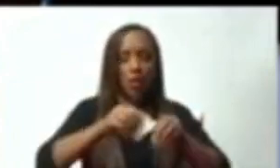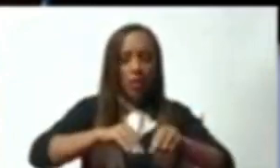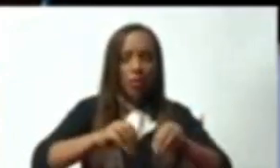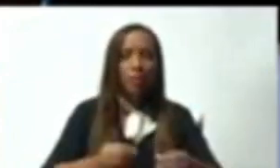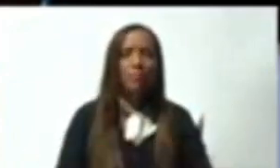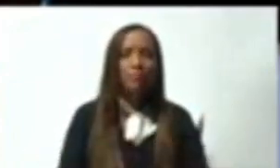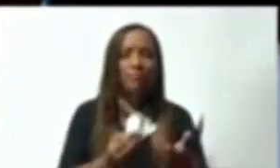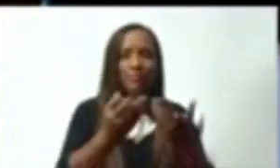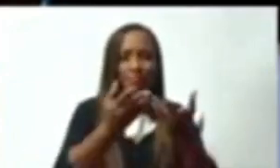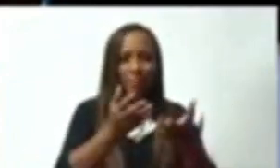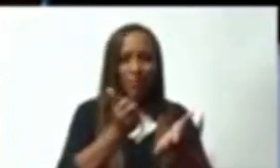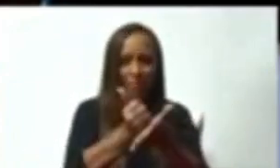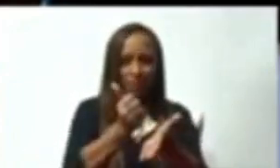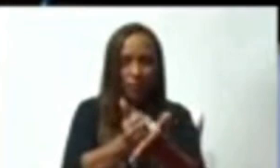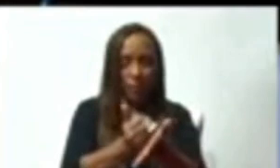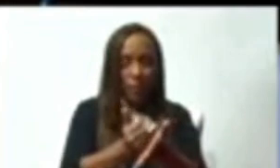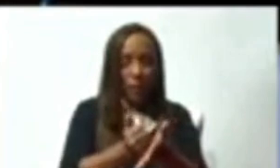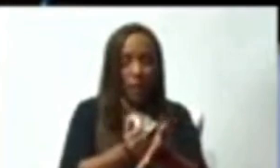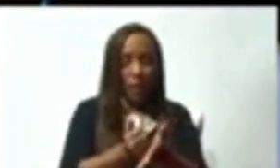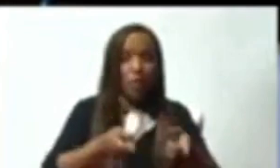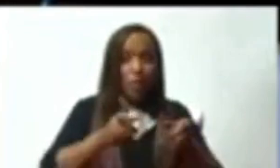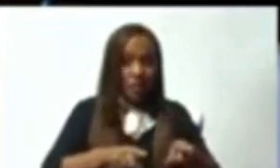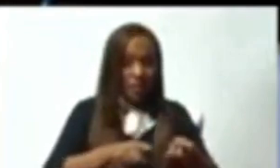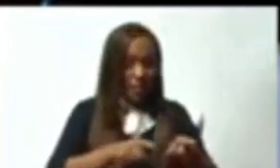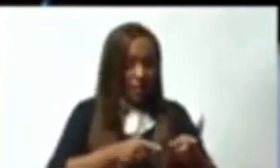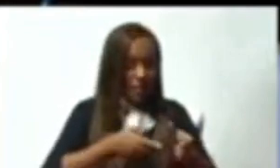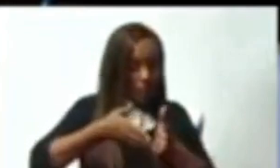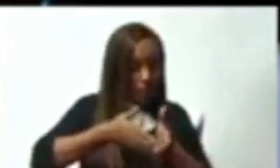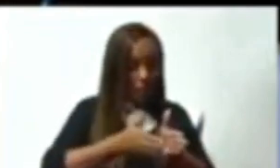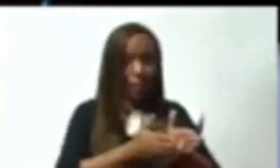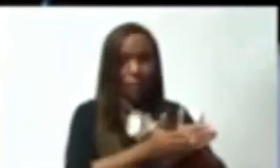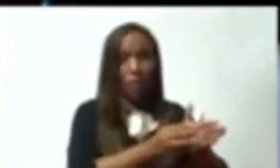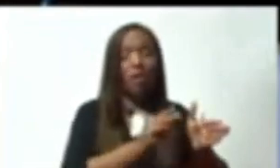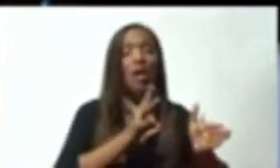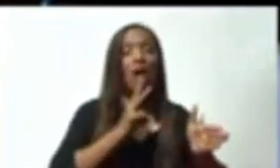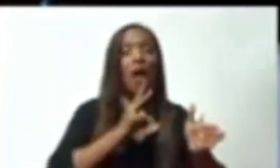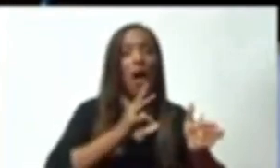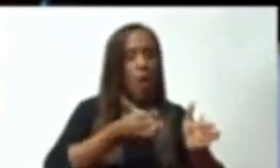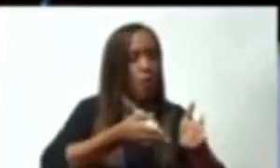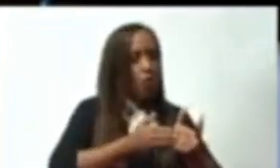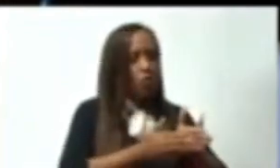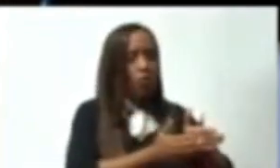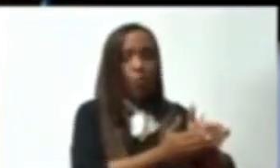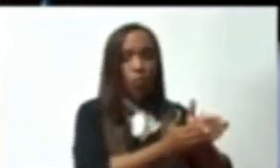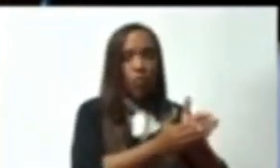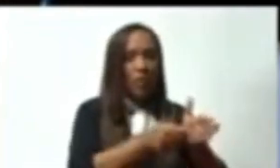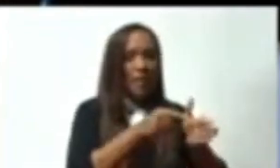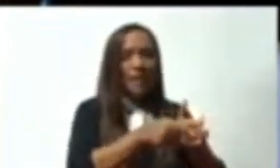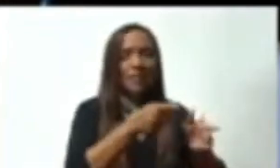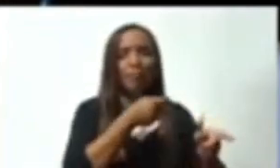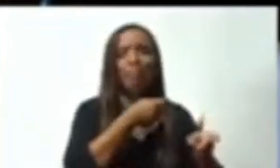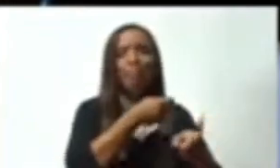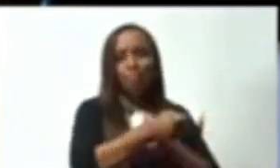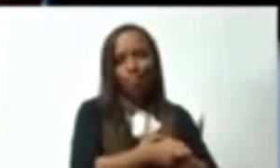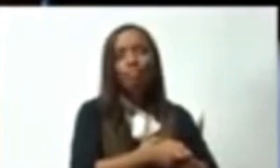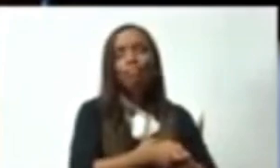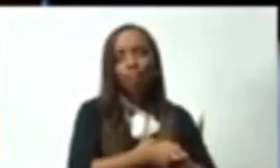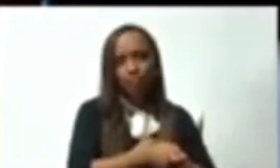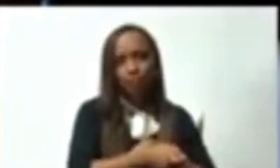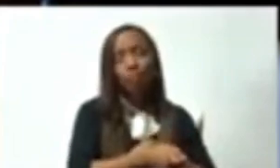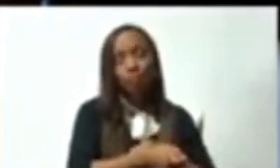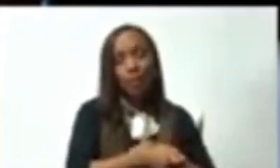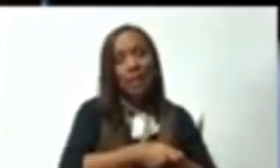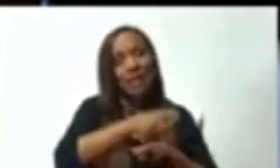canales. En el caso específico del Distrito Municipal de Matayaya,